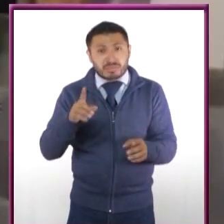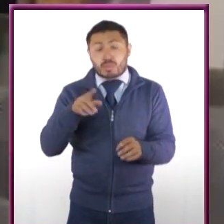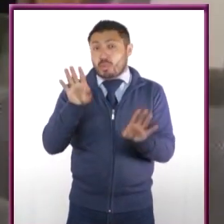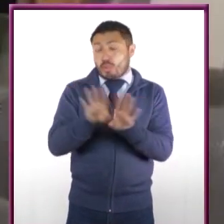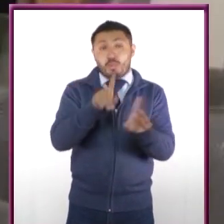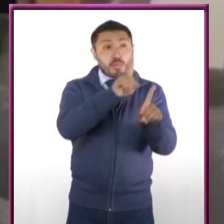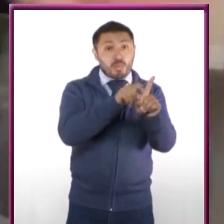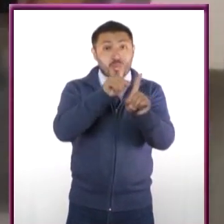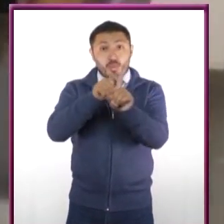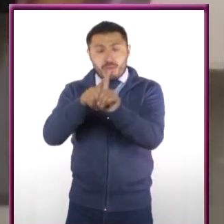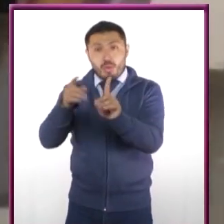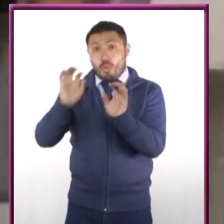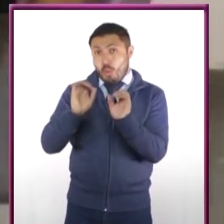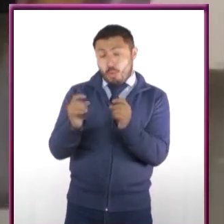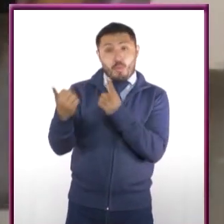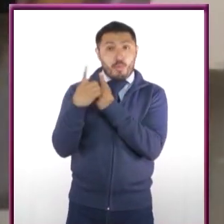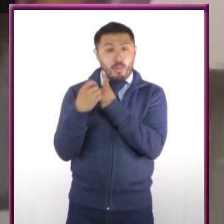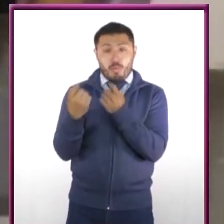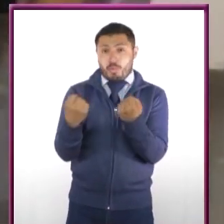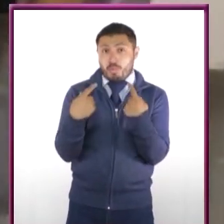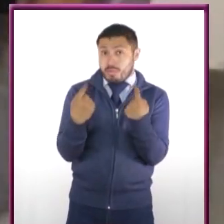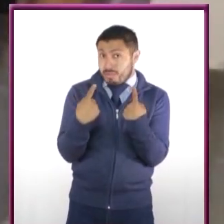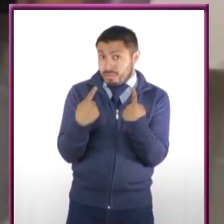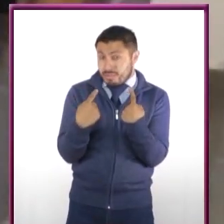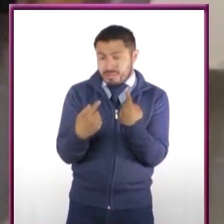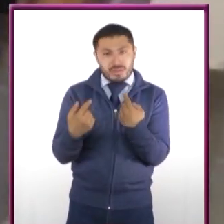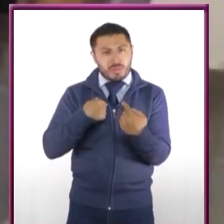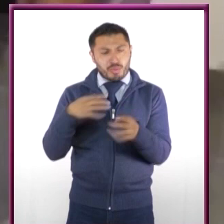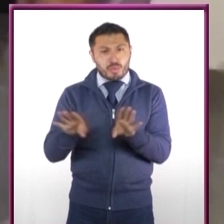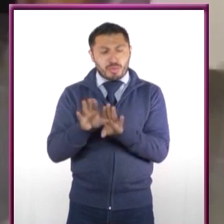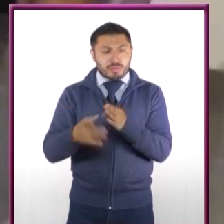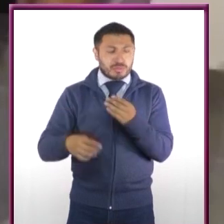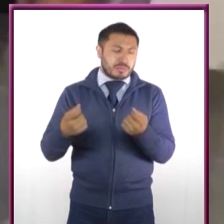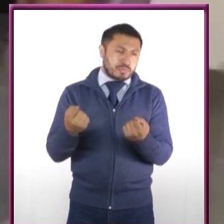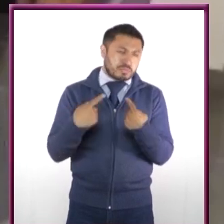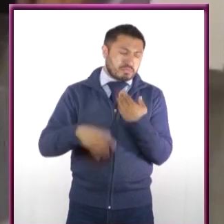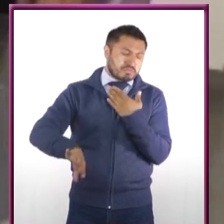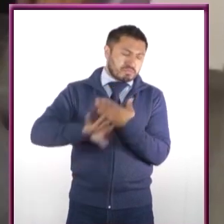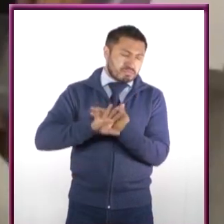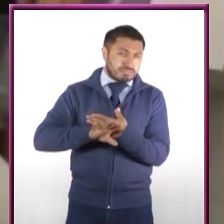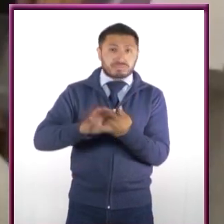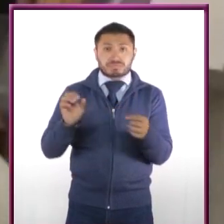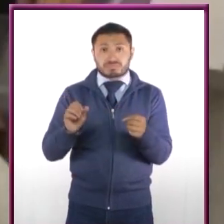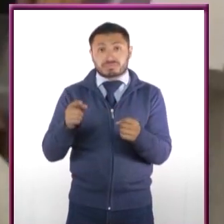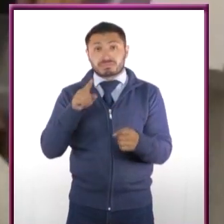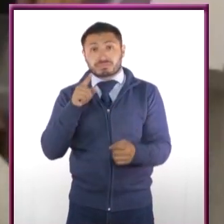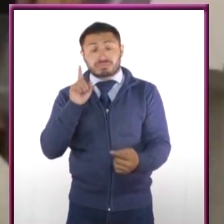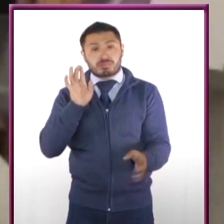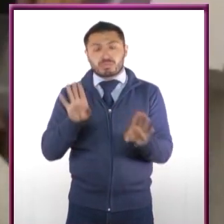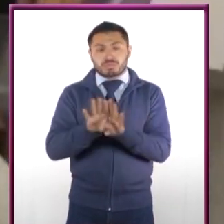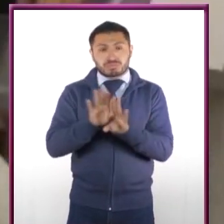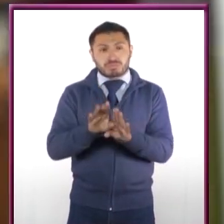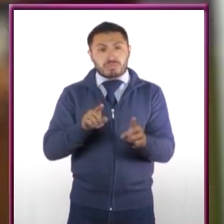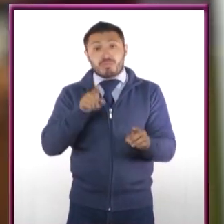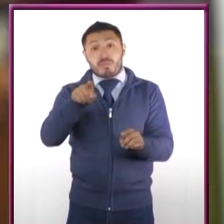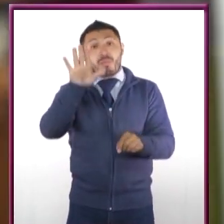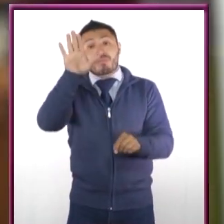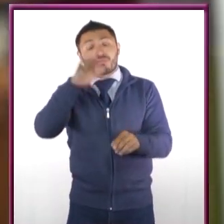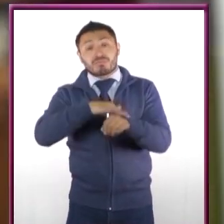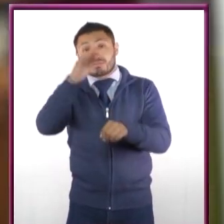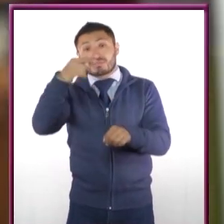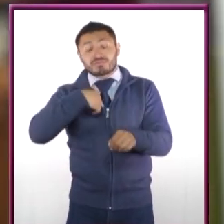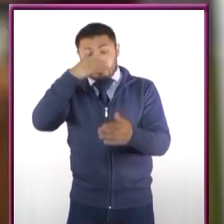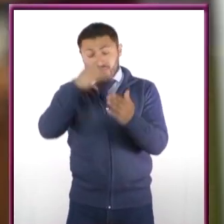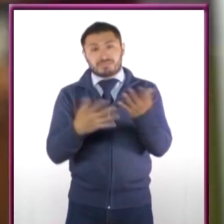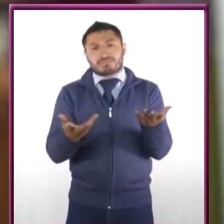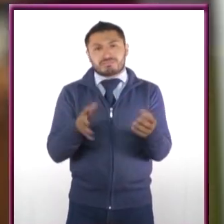alguien? ¿Te criticaste a ti mismo? ¿Te hiciste sentir menos? ¿No? ¿Te comparaste con alguien más? ¿Cuál fue